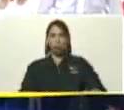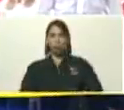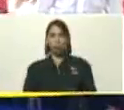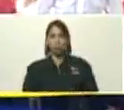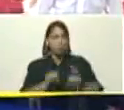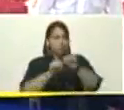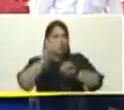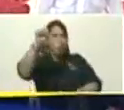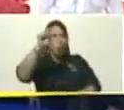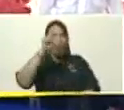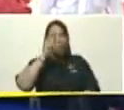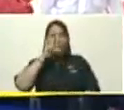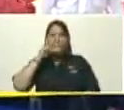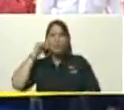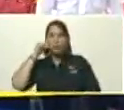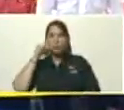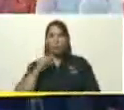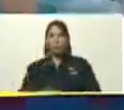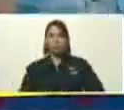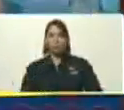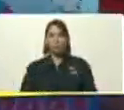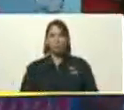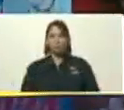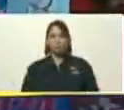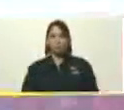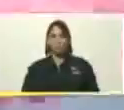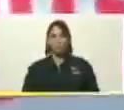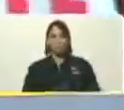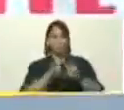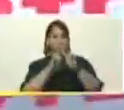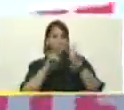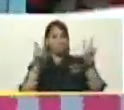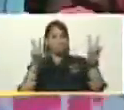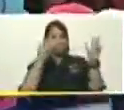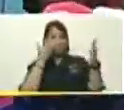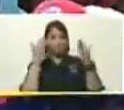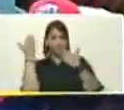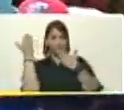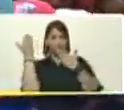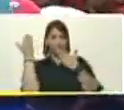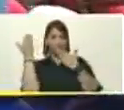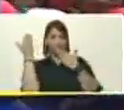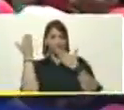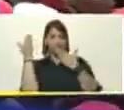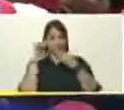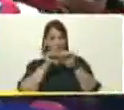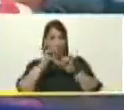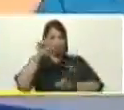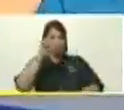Super Bigote. Super Bigote es paz. Super Bigote.